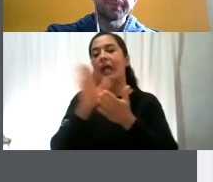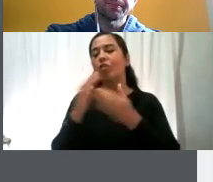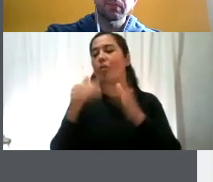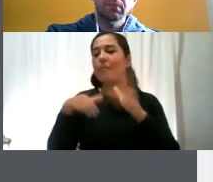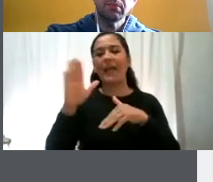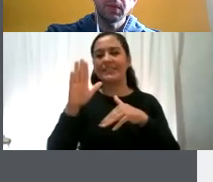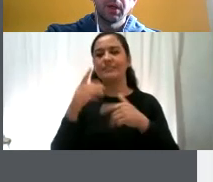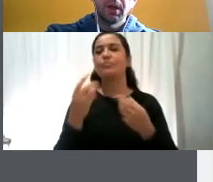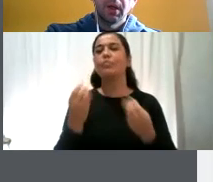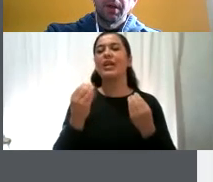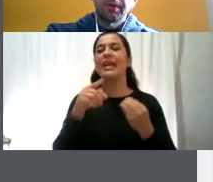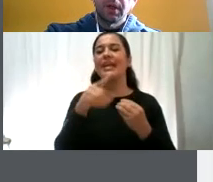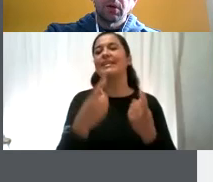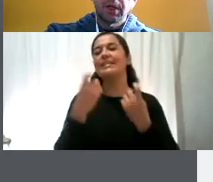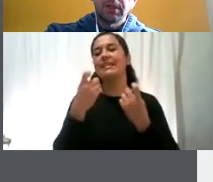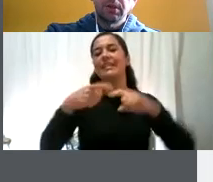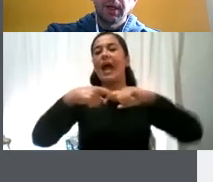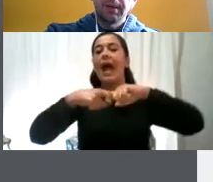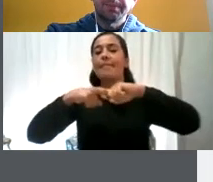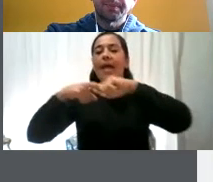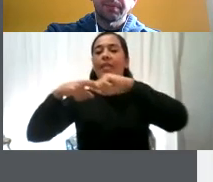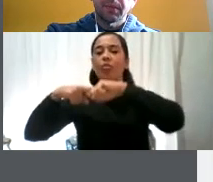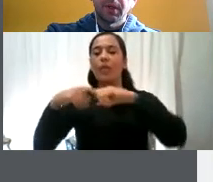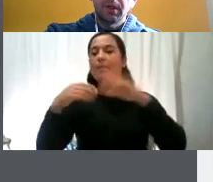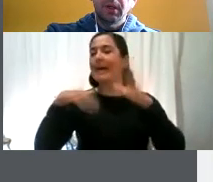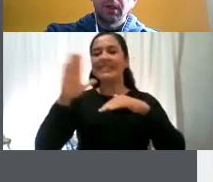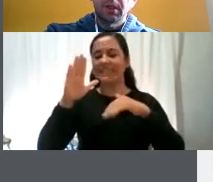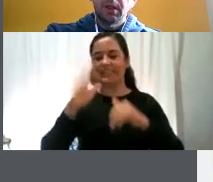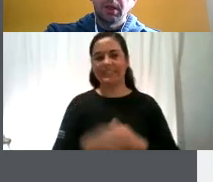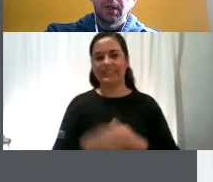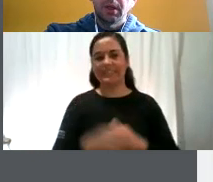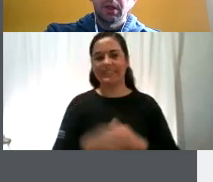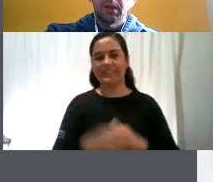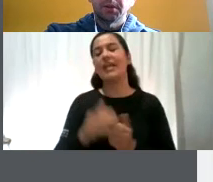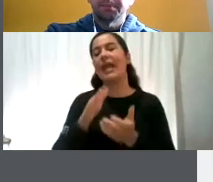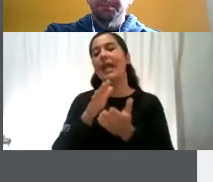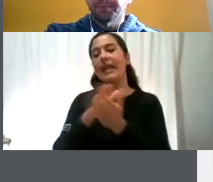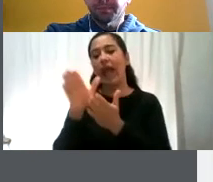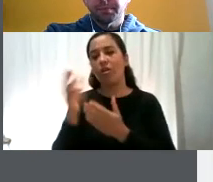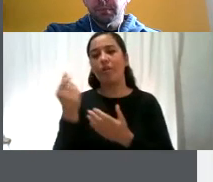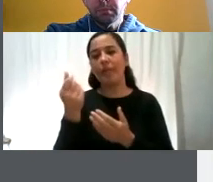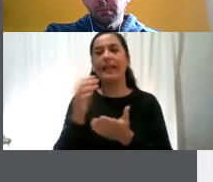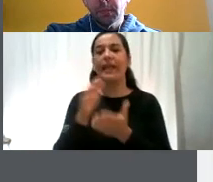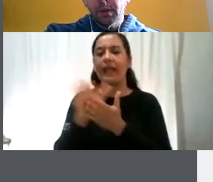armadura de lo tradicional y